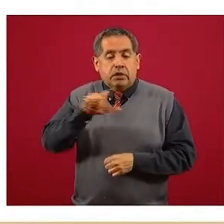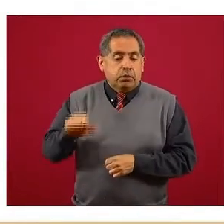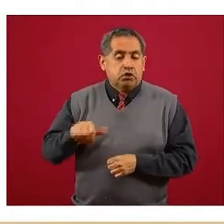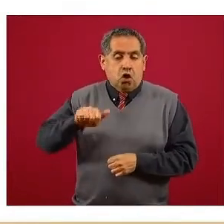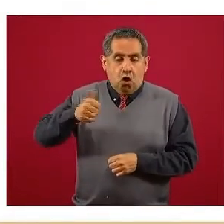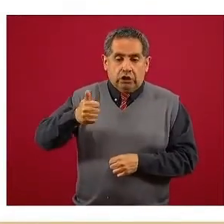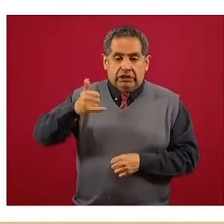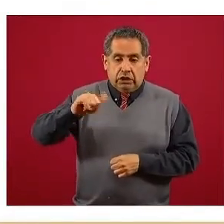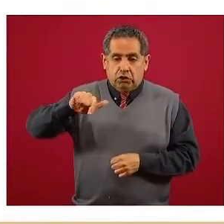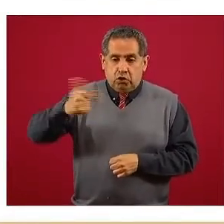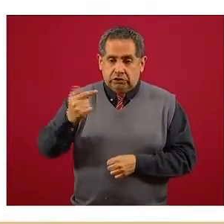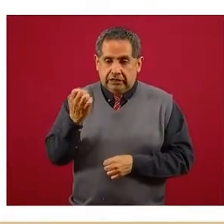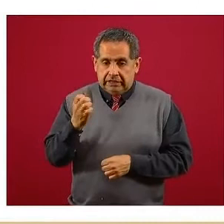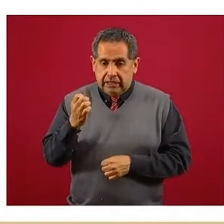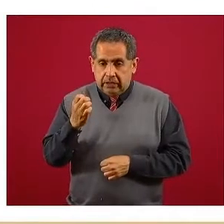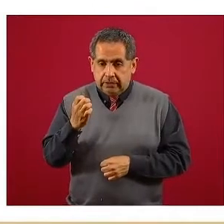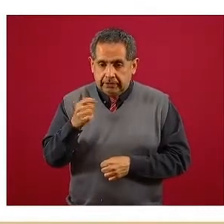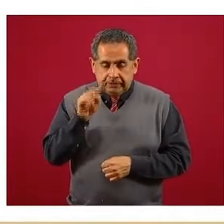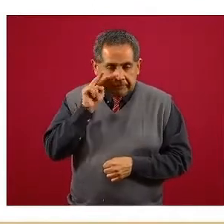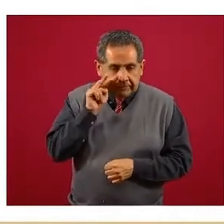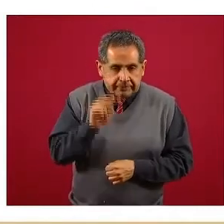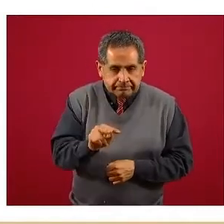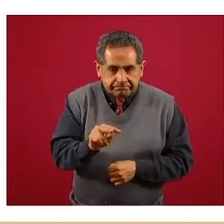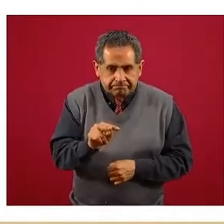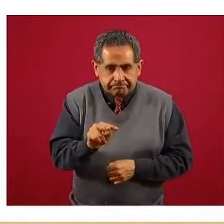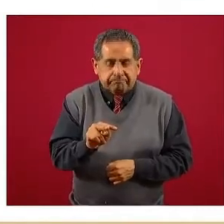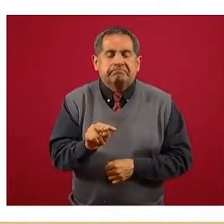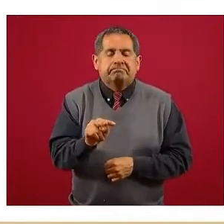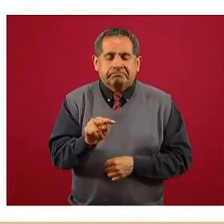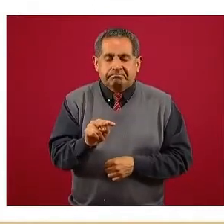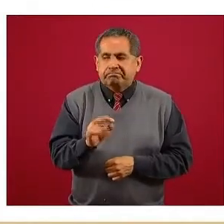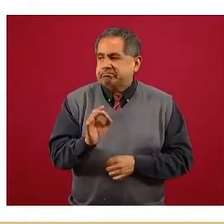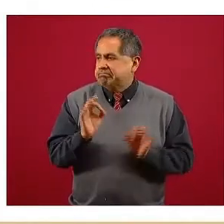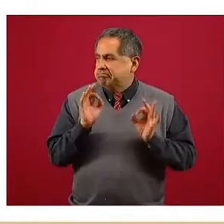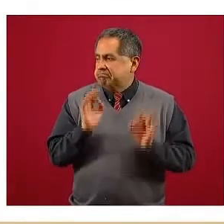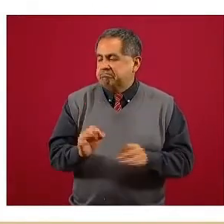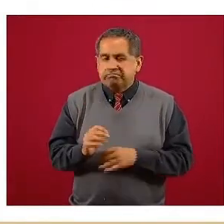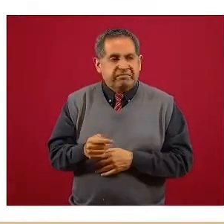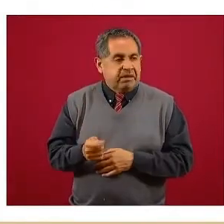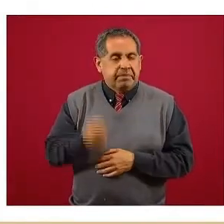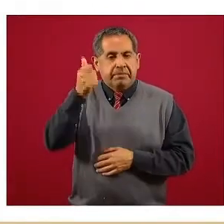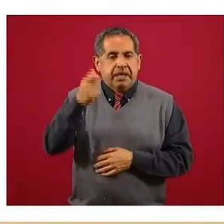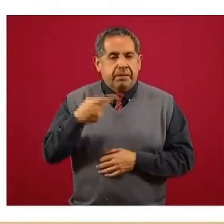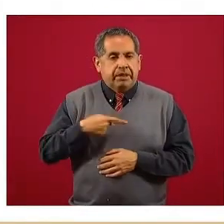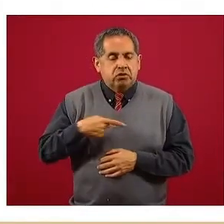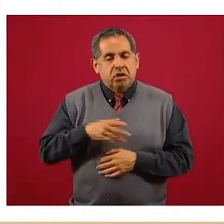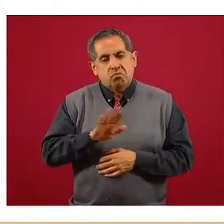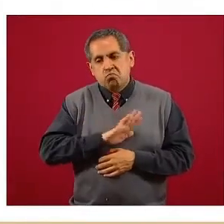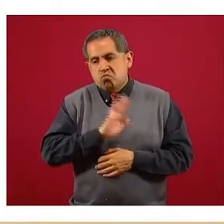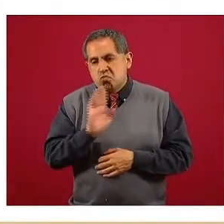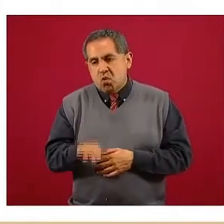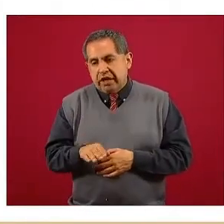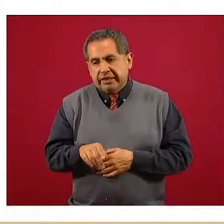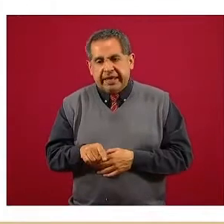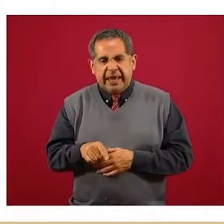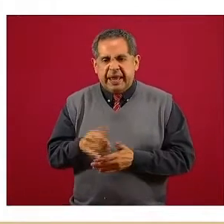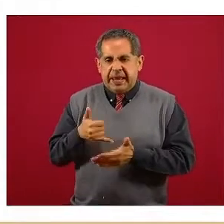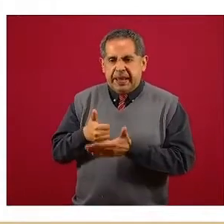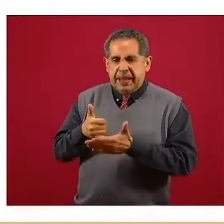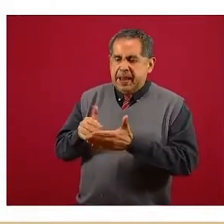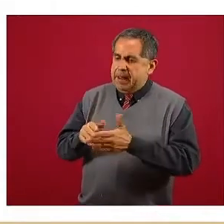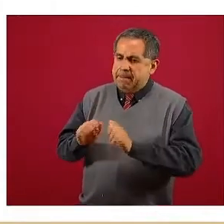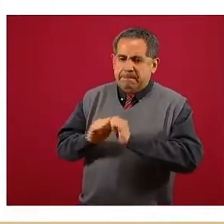11 y el 12 de enero ya se empieza a dar pues los reportes de la primera defunción y se publica como